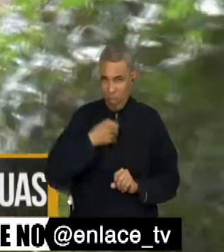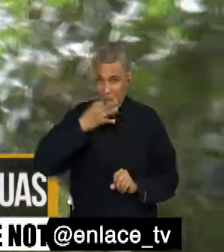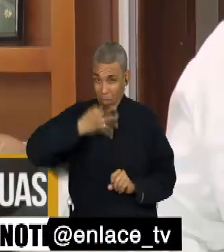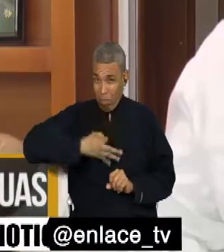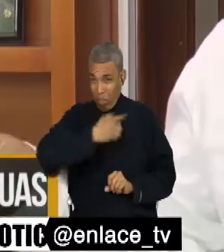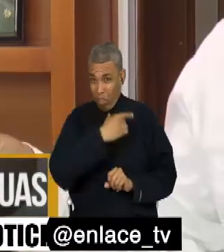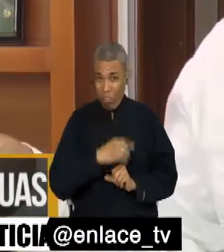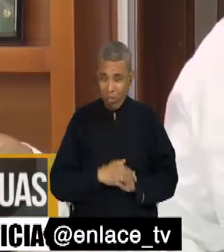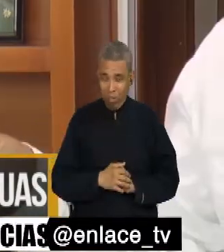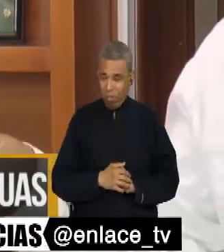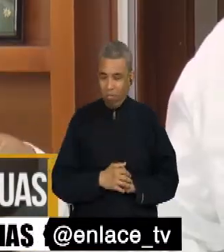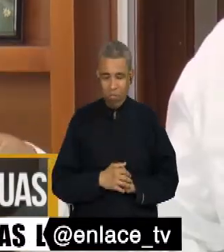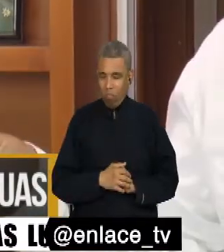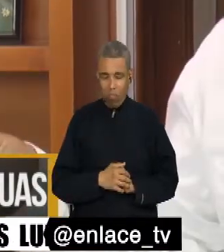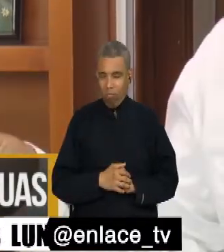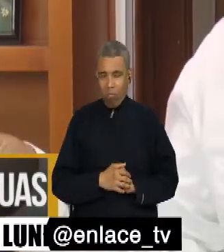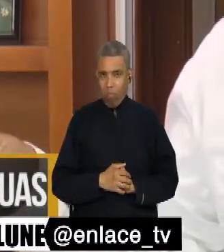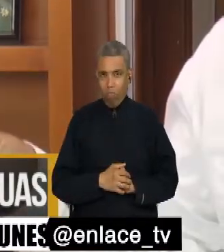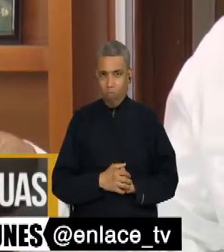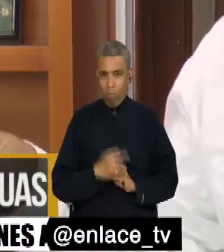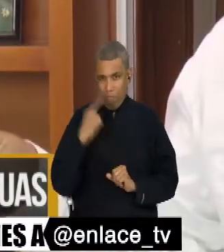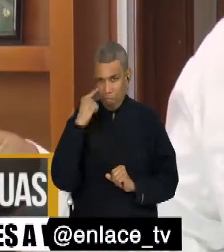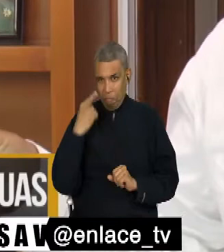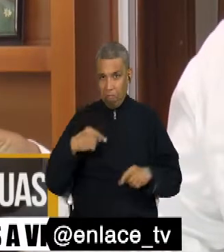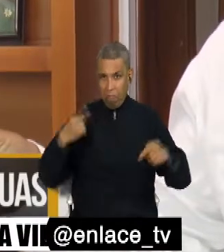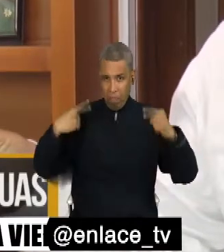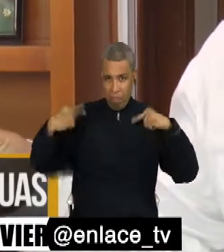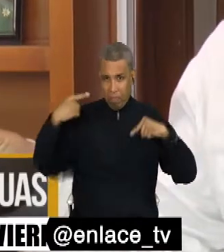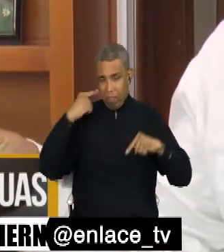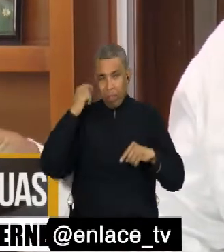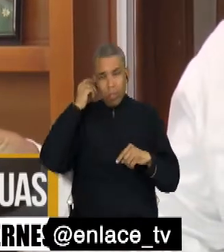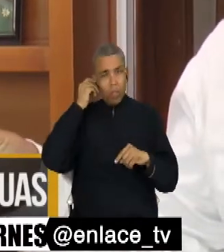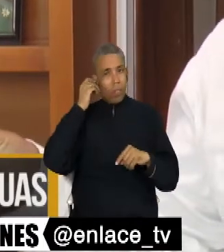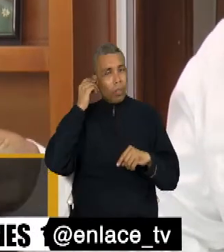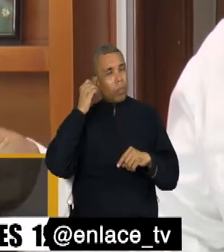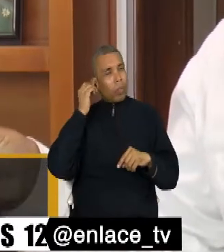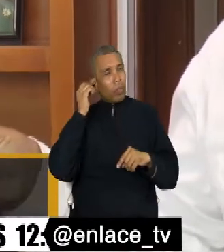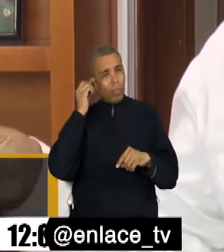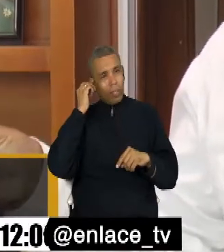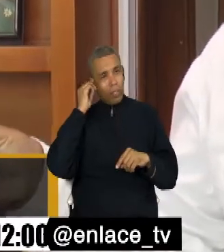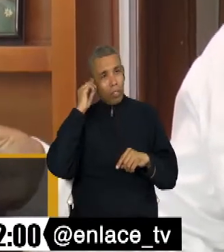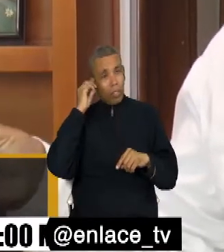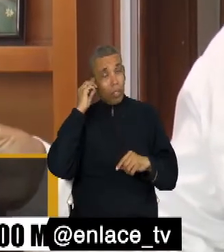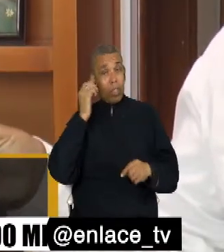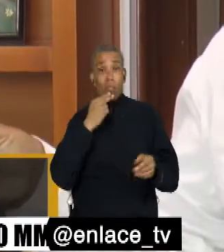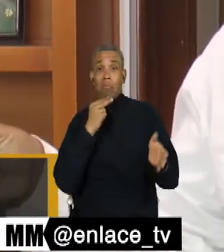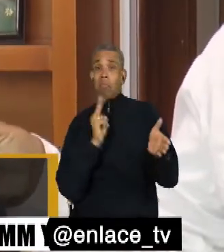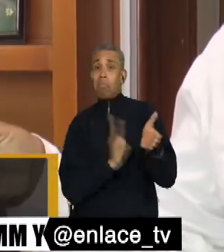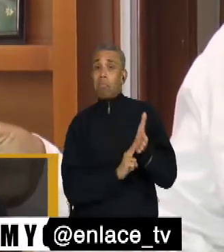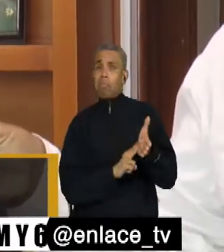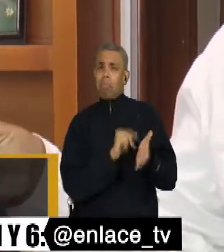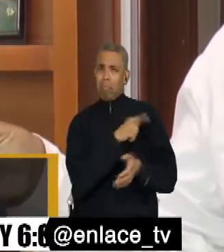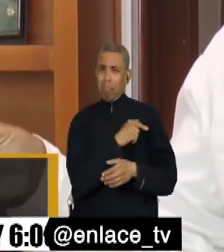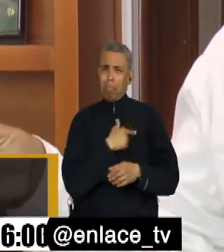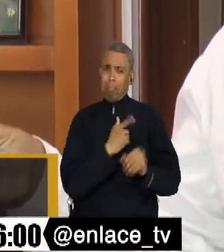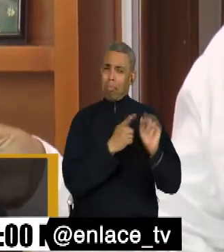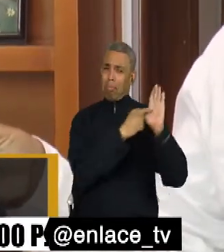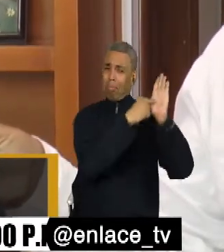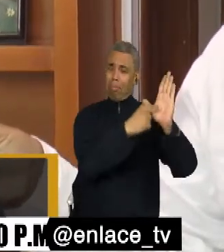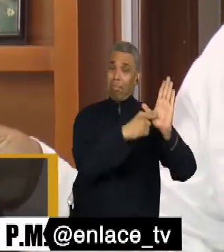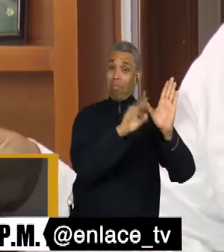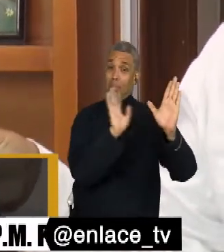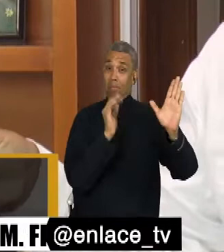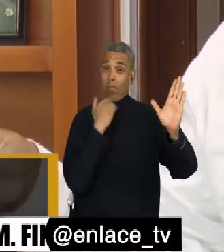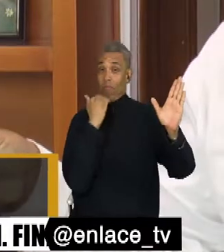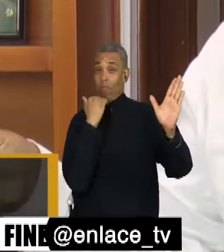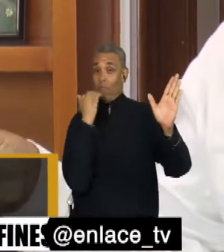local. Infortunadamente nos enteramos fue a través de un comunicado de prensa y a través de los medios nacionales. Si no hubiéramos